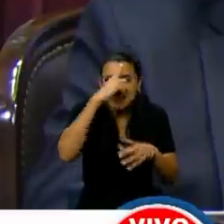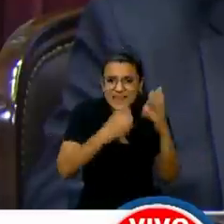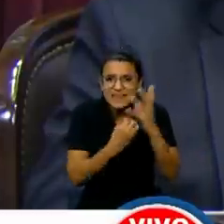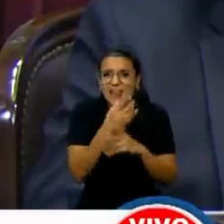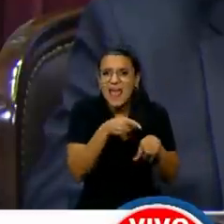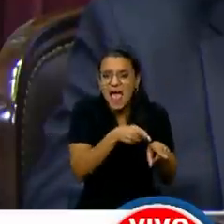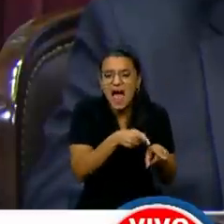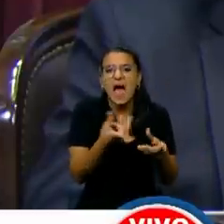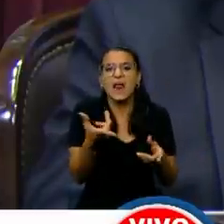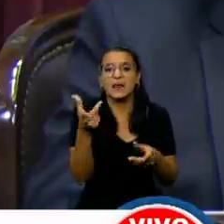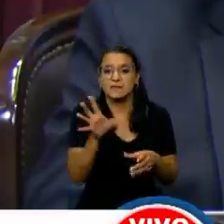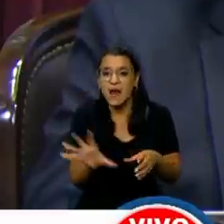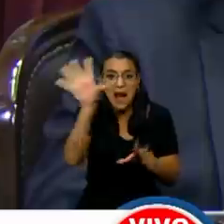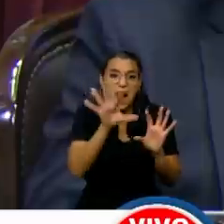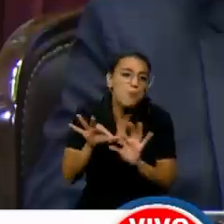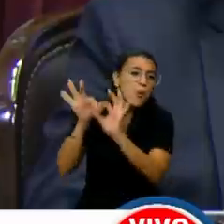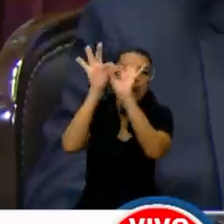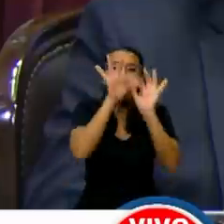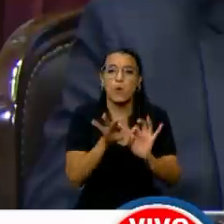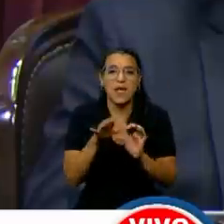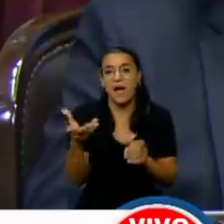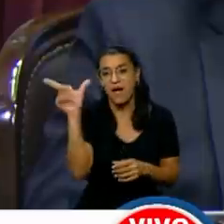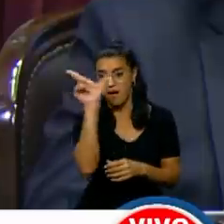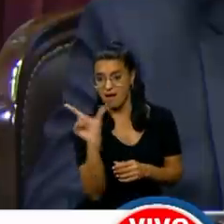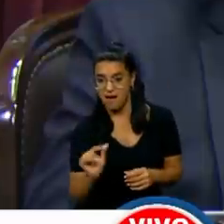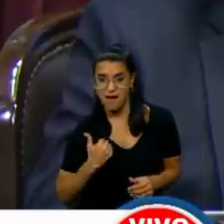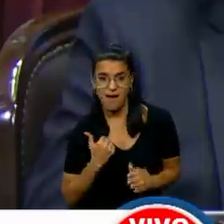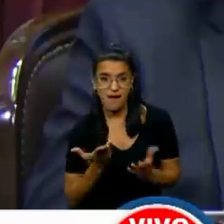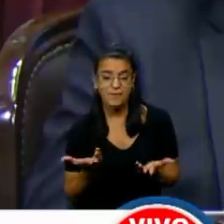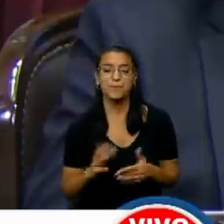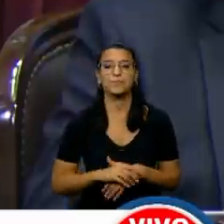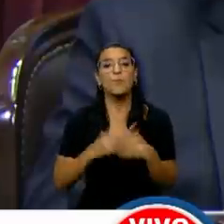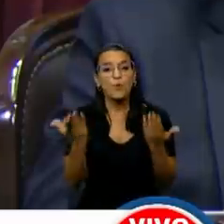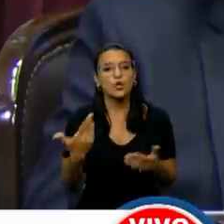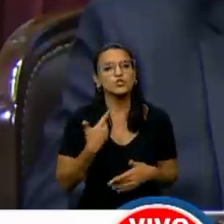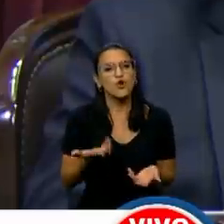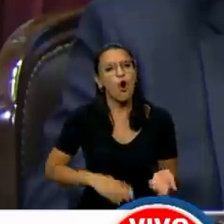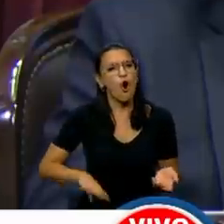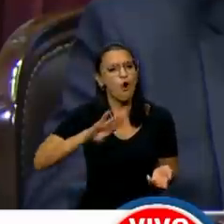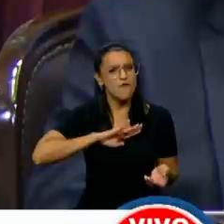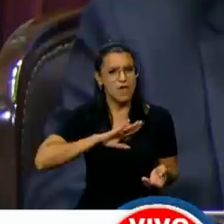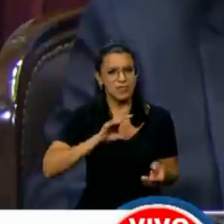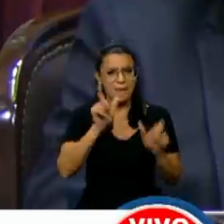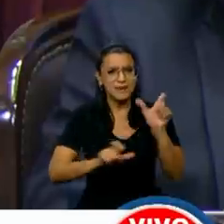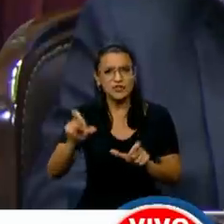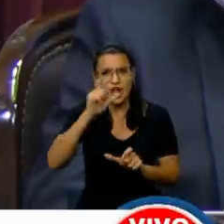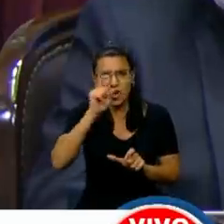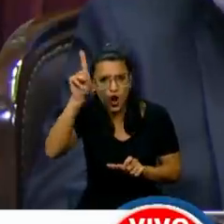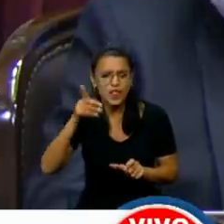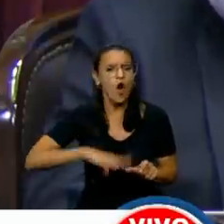de esta república que tenemos hoy de este país que tenemos por eso me ofende y no ofende a los correntinos